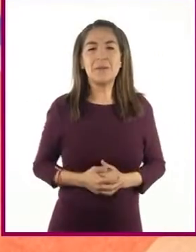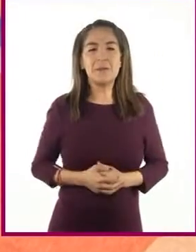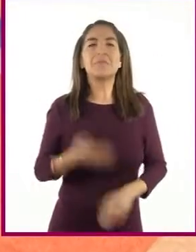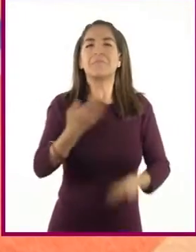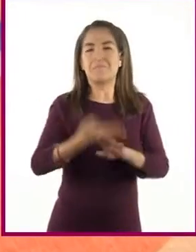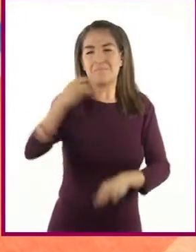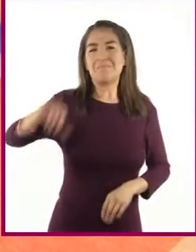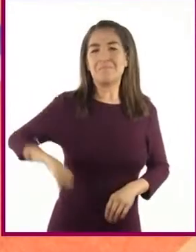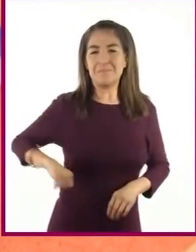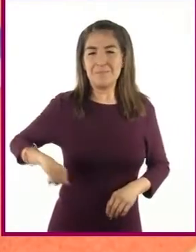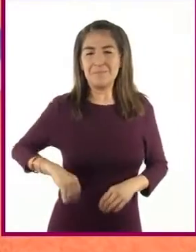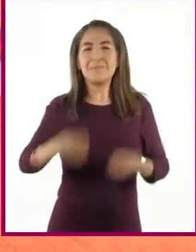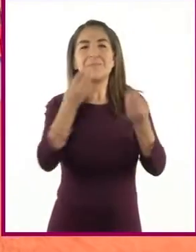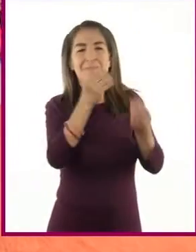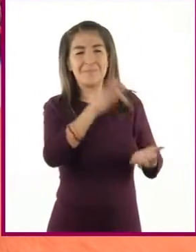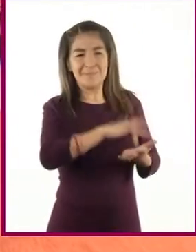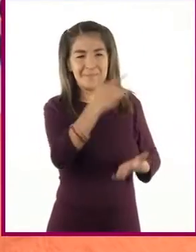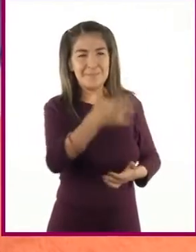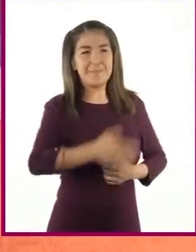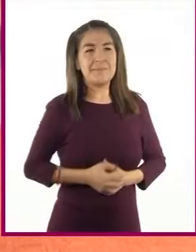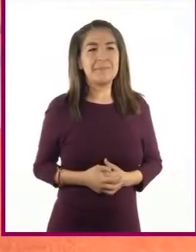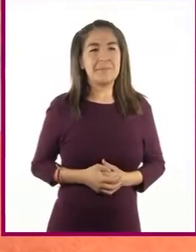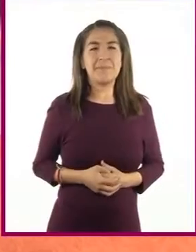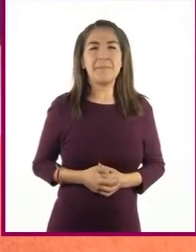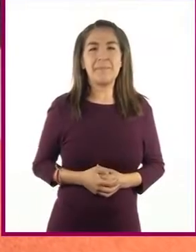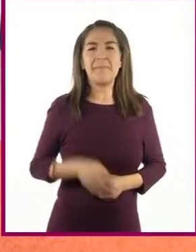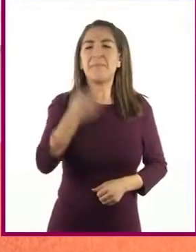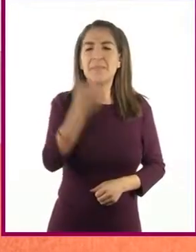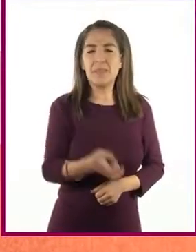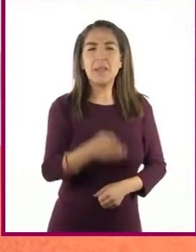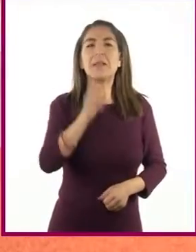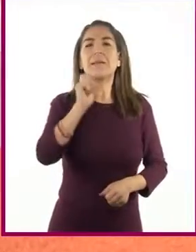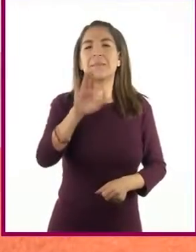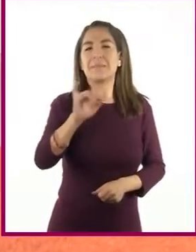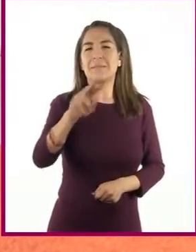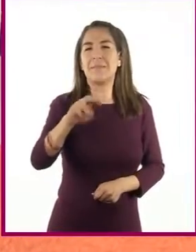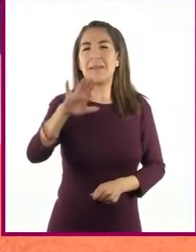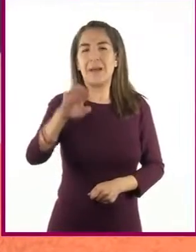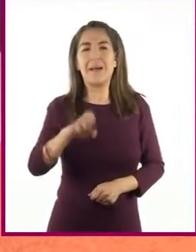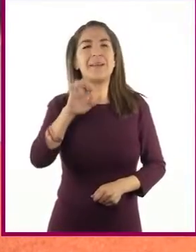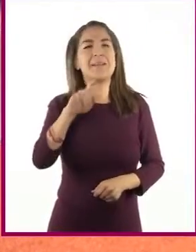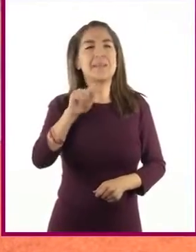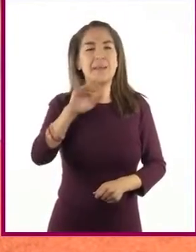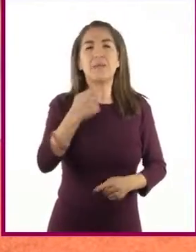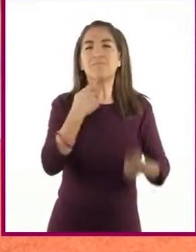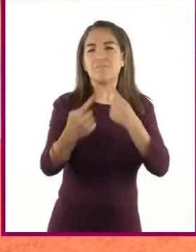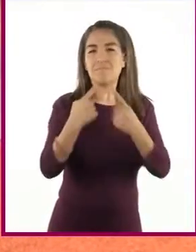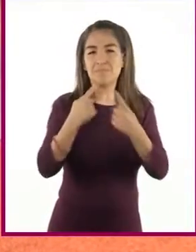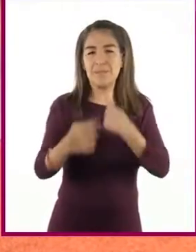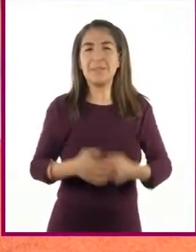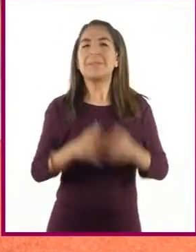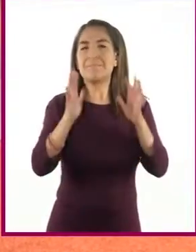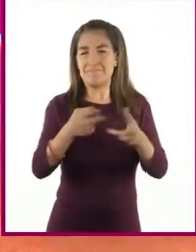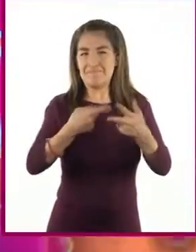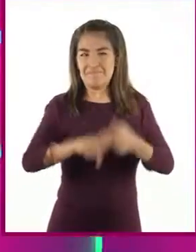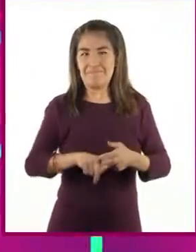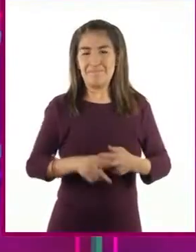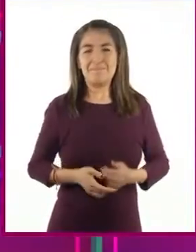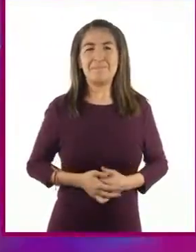muy interesante. Muchísimas gracias. Esto es Cívica y Ética en Diálogo.